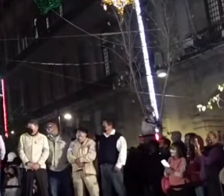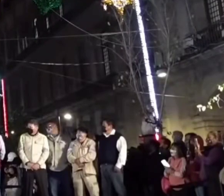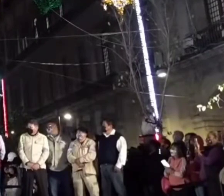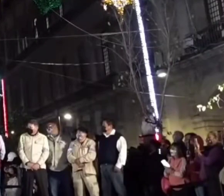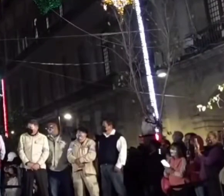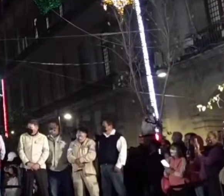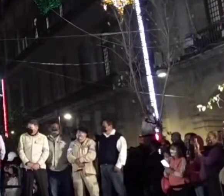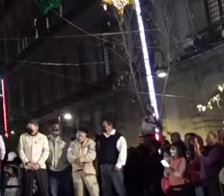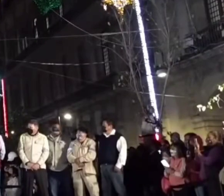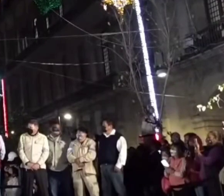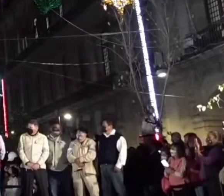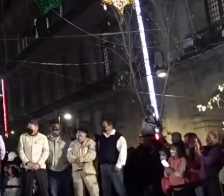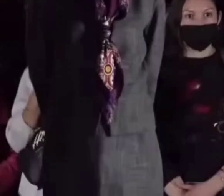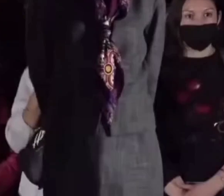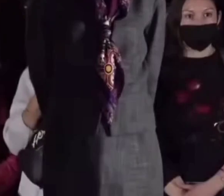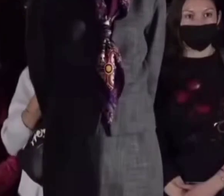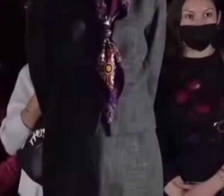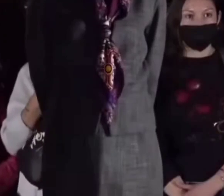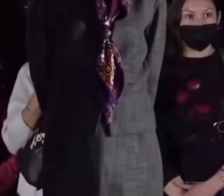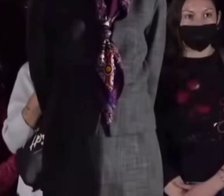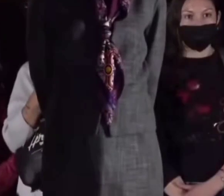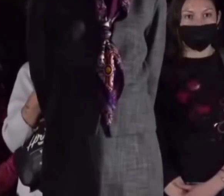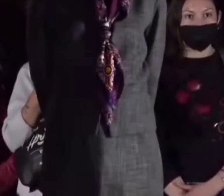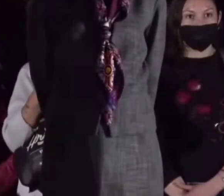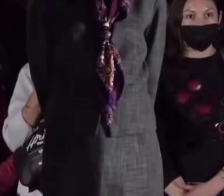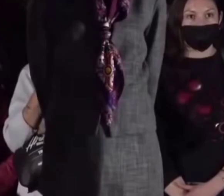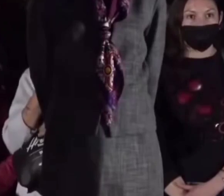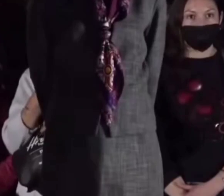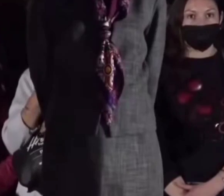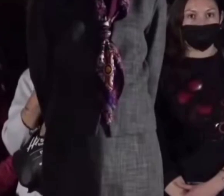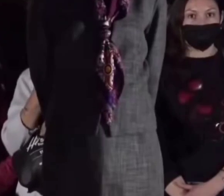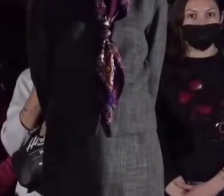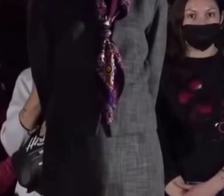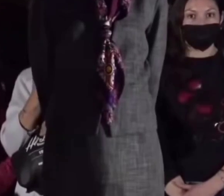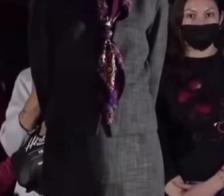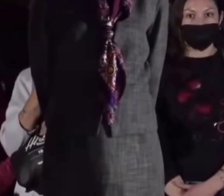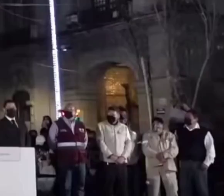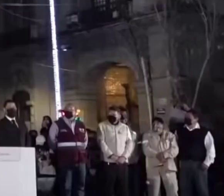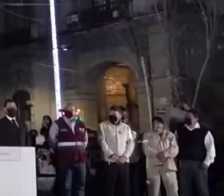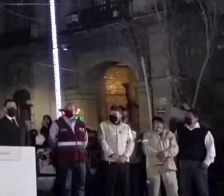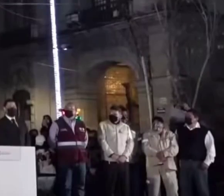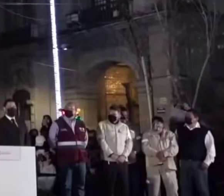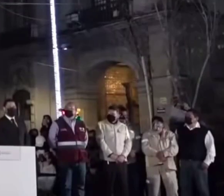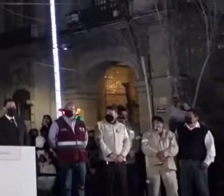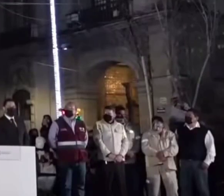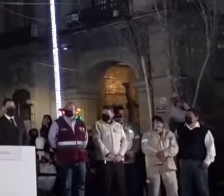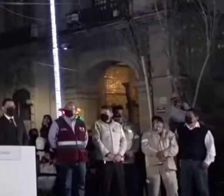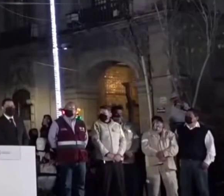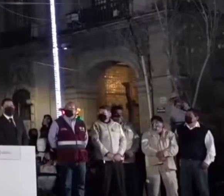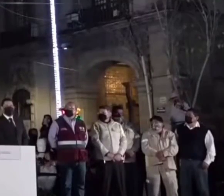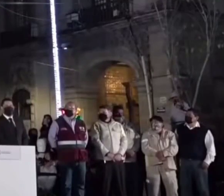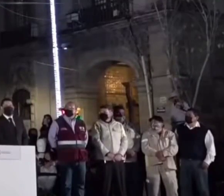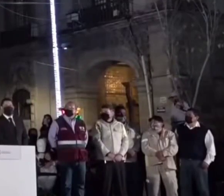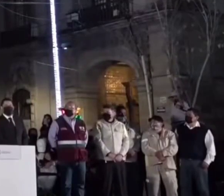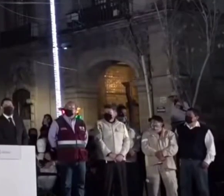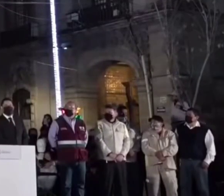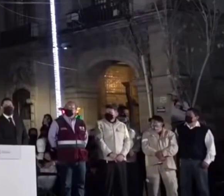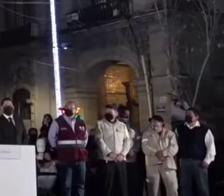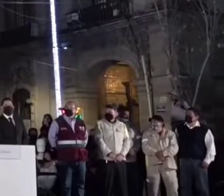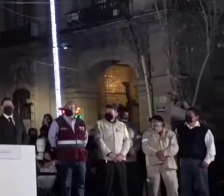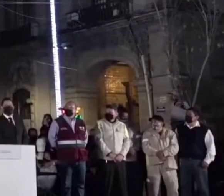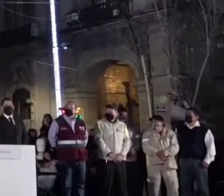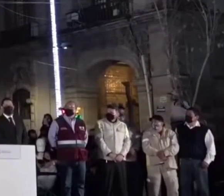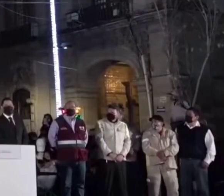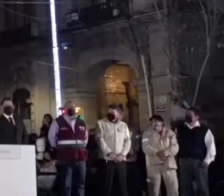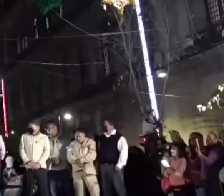para llevar a cabo estos trabajos participan 111 trabajadores de la Dirección de Alumbrado de Servicios Urbanos, que además